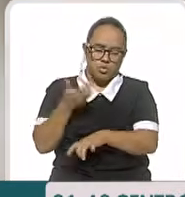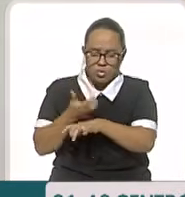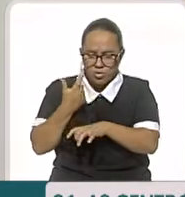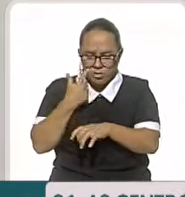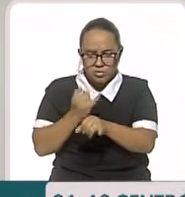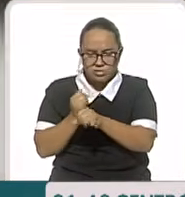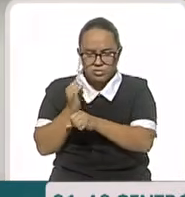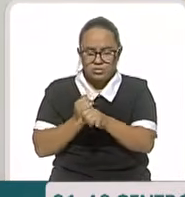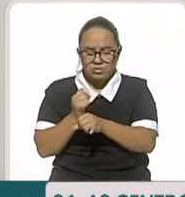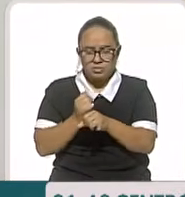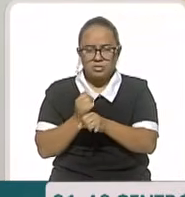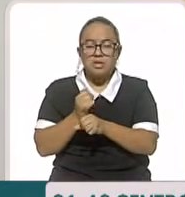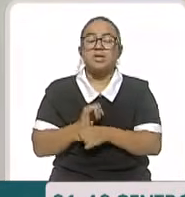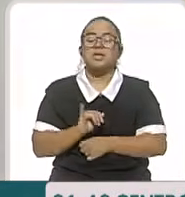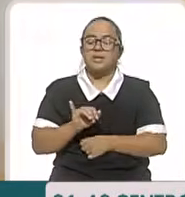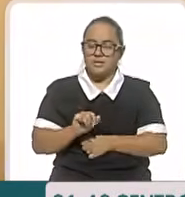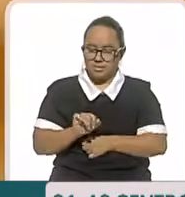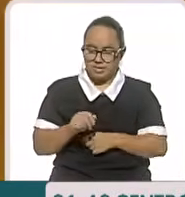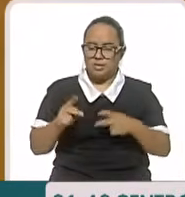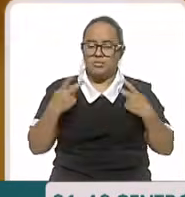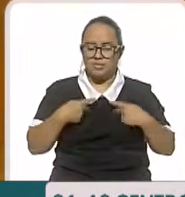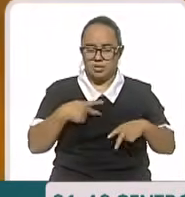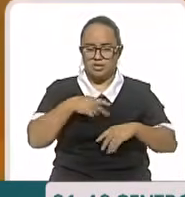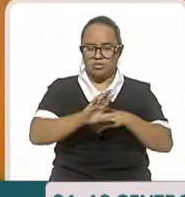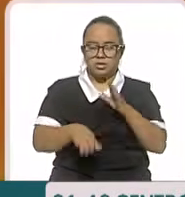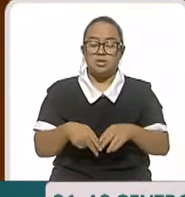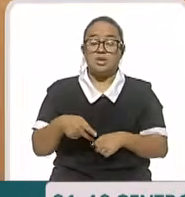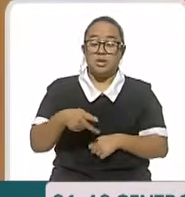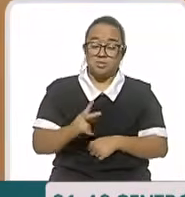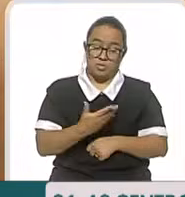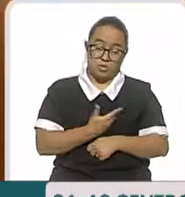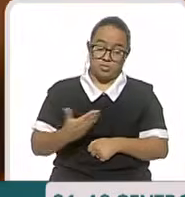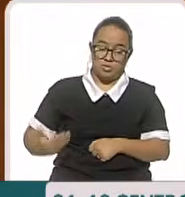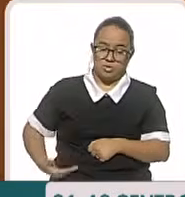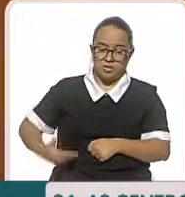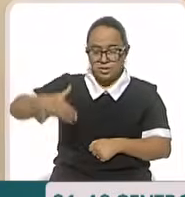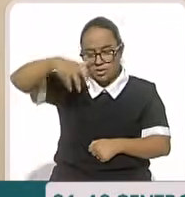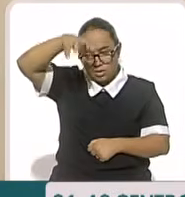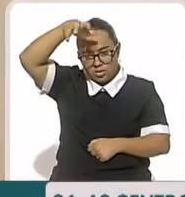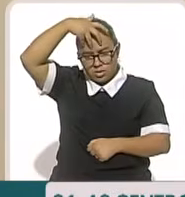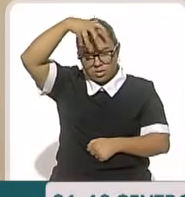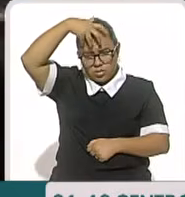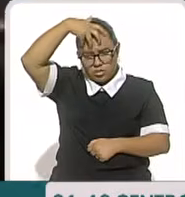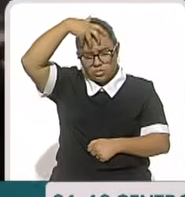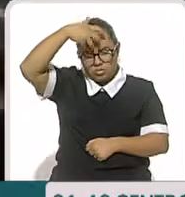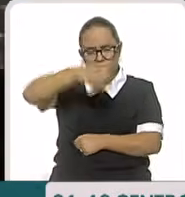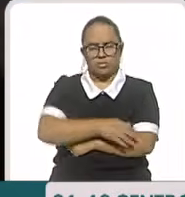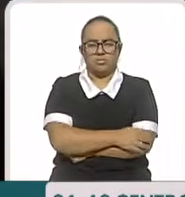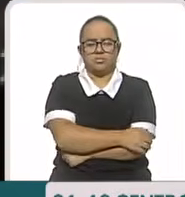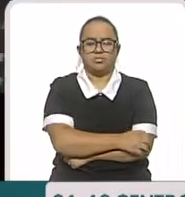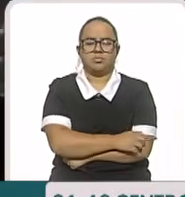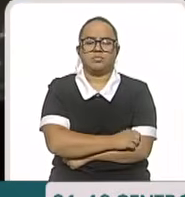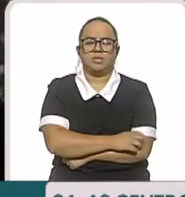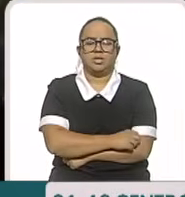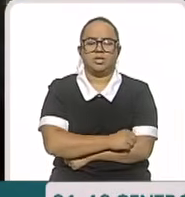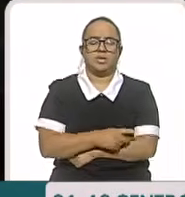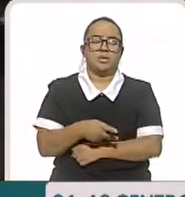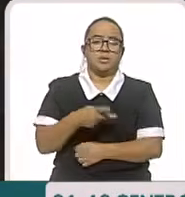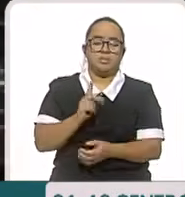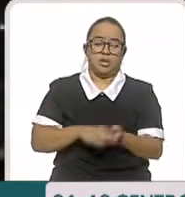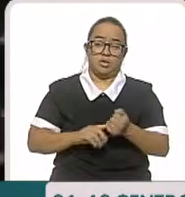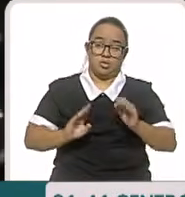Unidos, que sí hubo víctimas, pero destaca mucho que el presidente Trump señalara básicamente pues que ningún elemento del